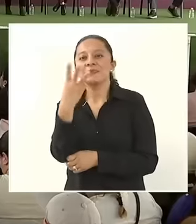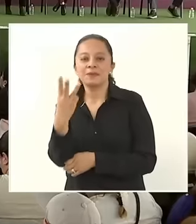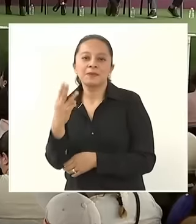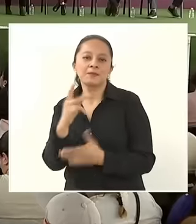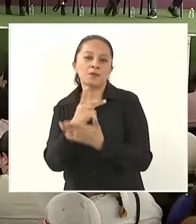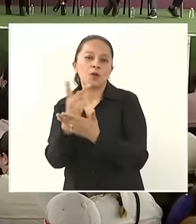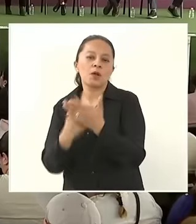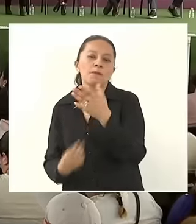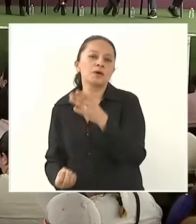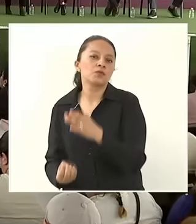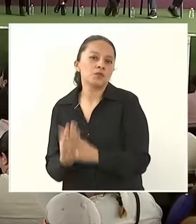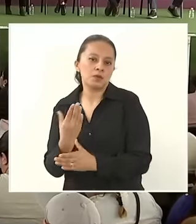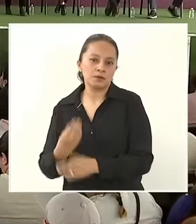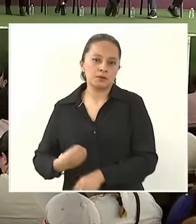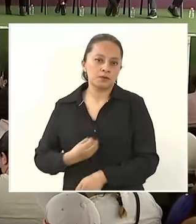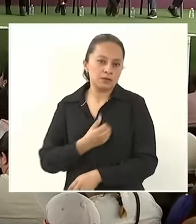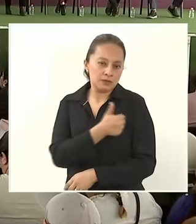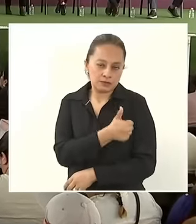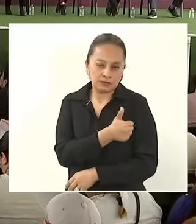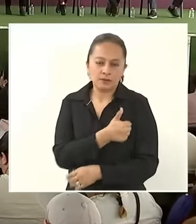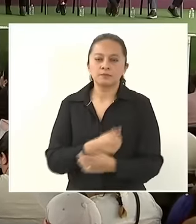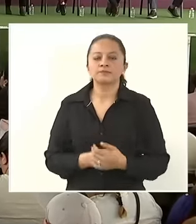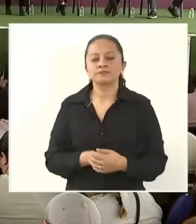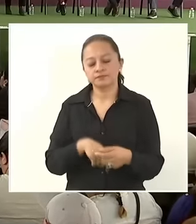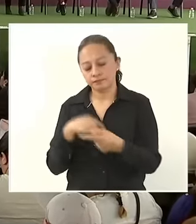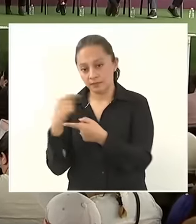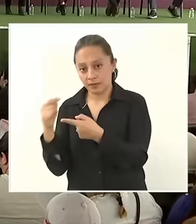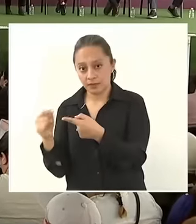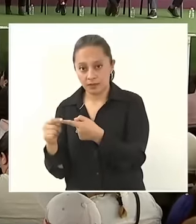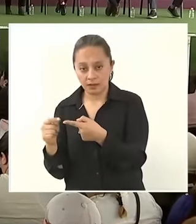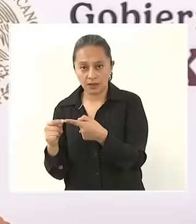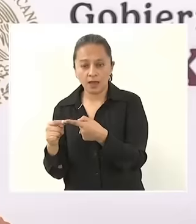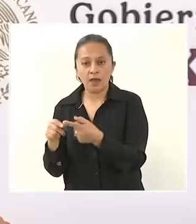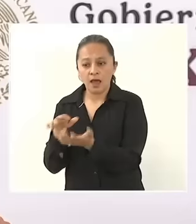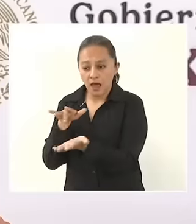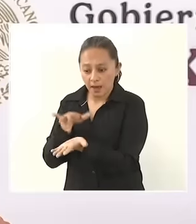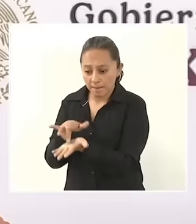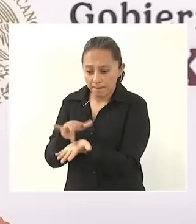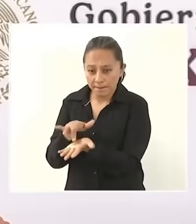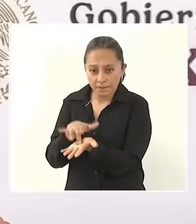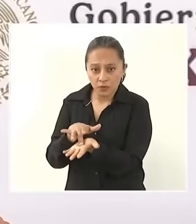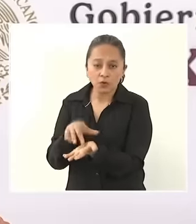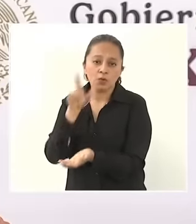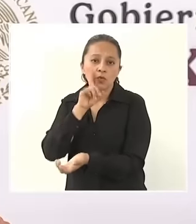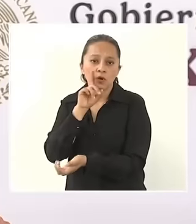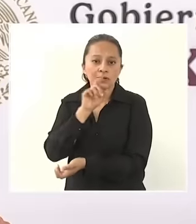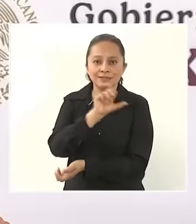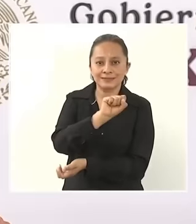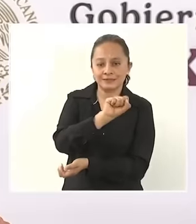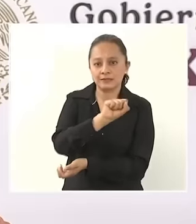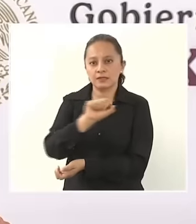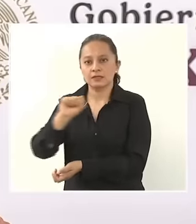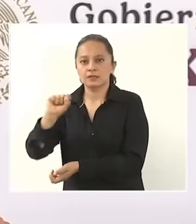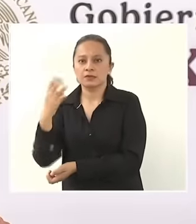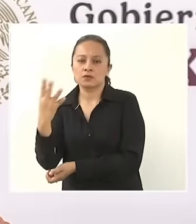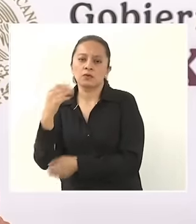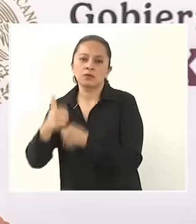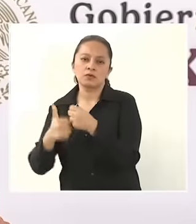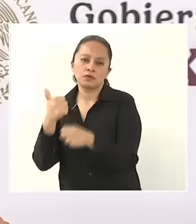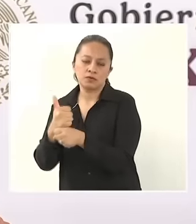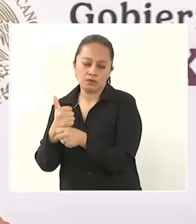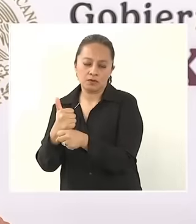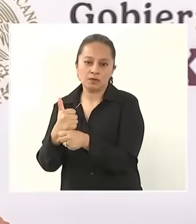nuevos de bienestar. El primero, apoyo a todas las mujeres de 60 a 64 años de